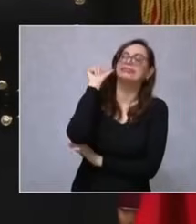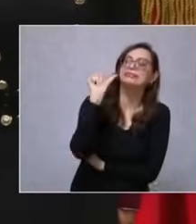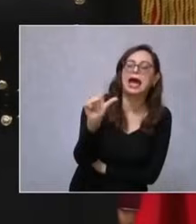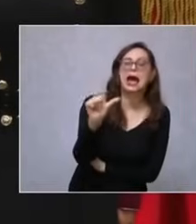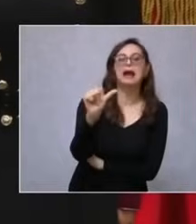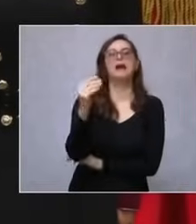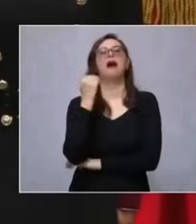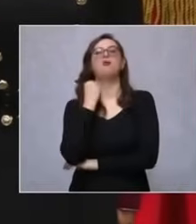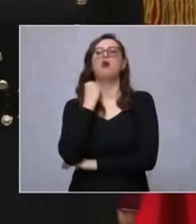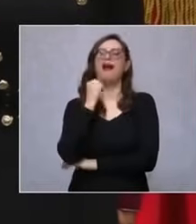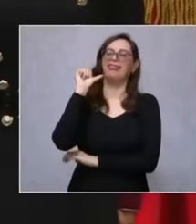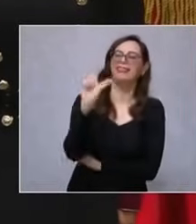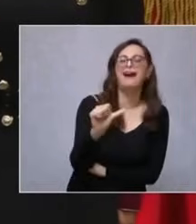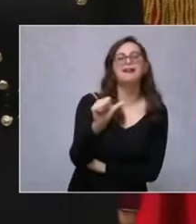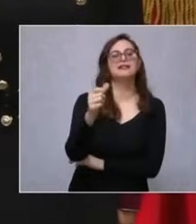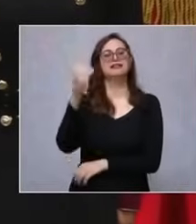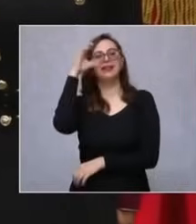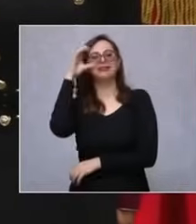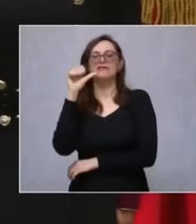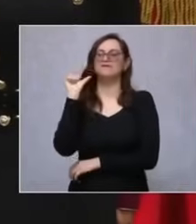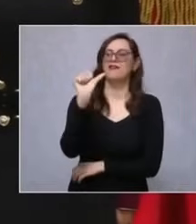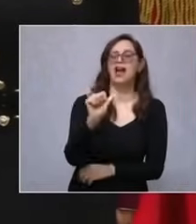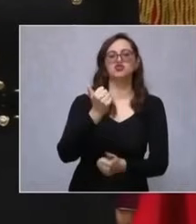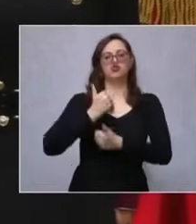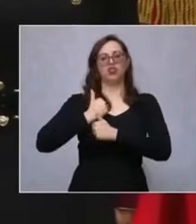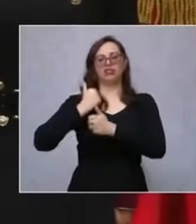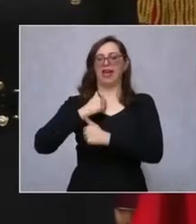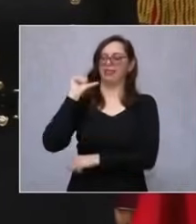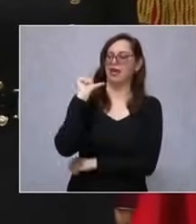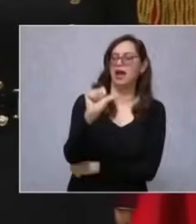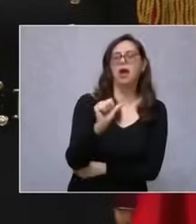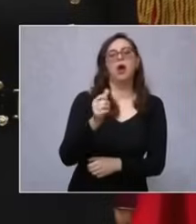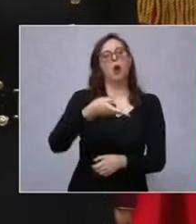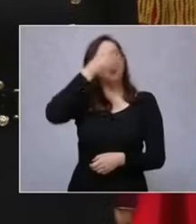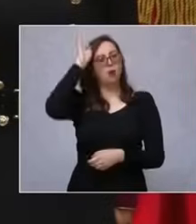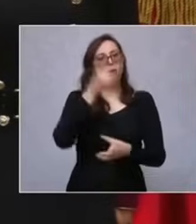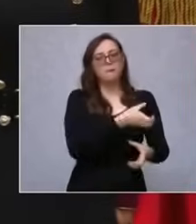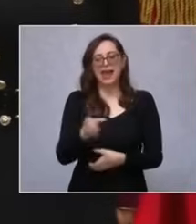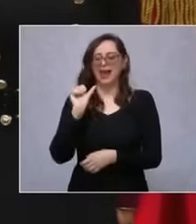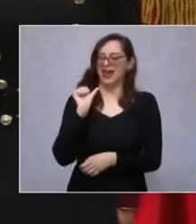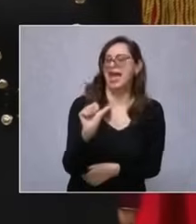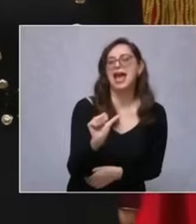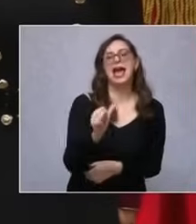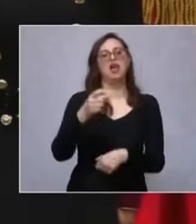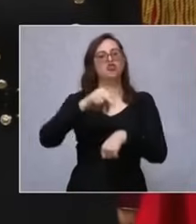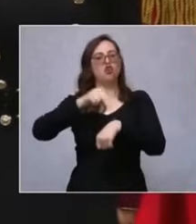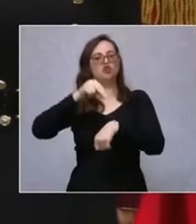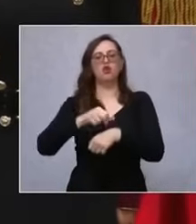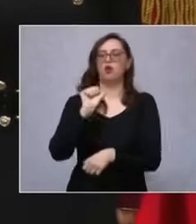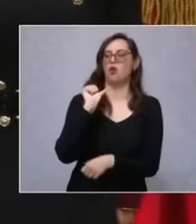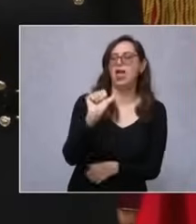abogada, científica, ah, sí, porque generalmente bombera, se utiliza como que doctora, el